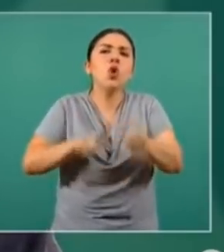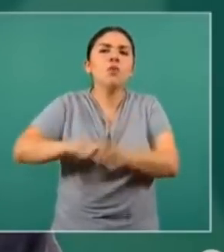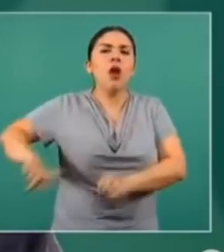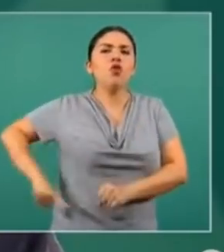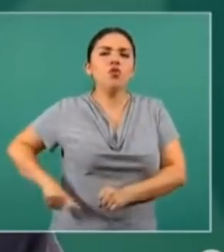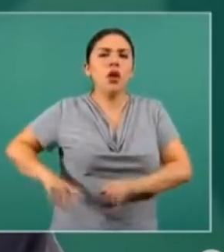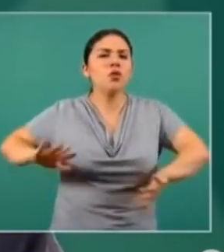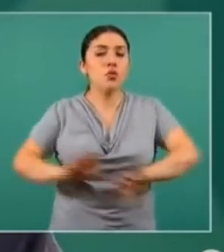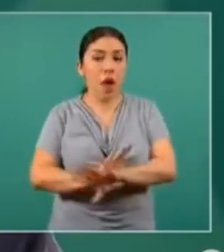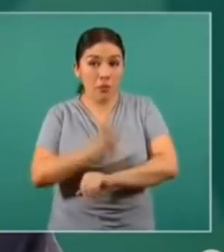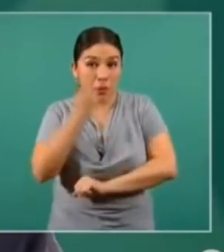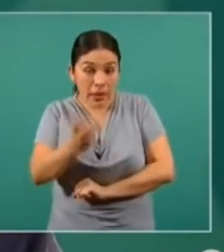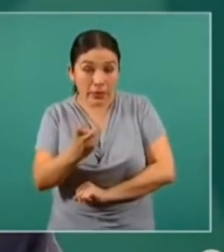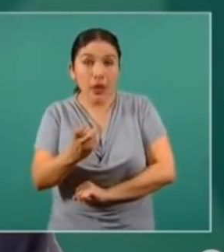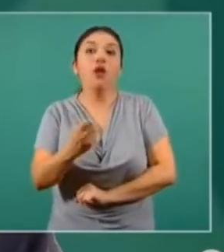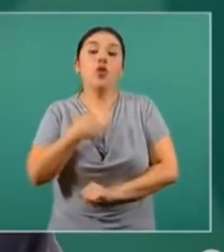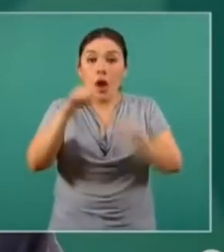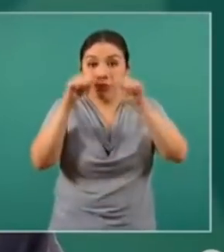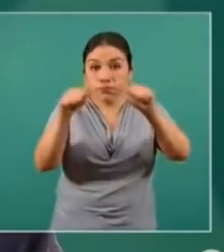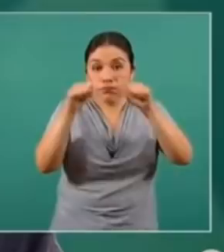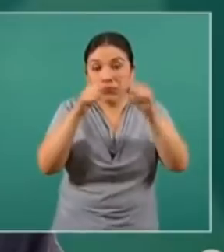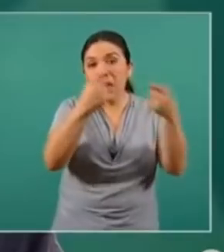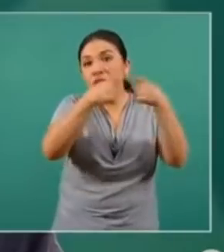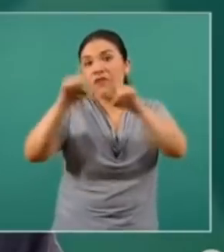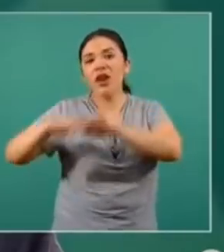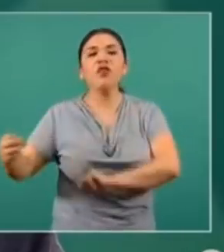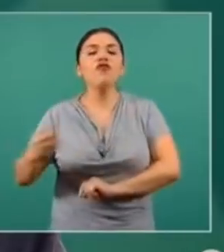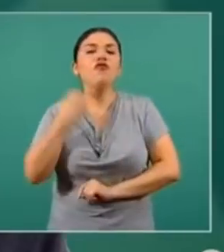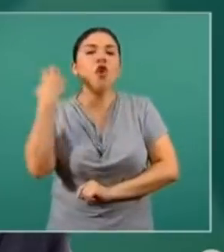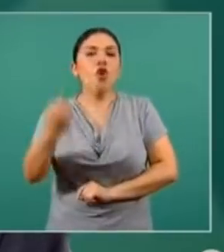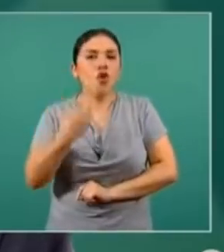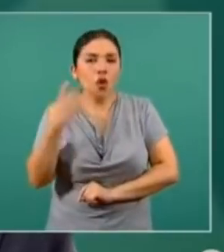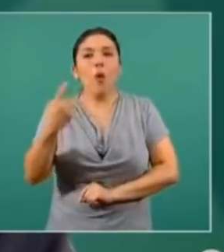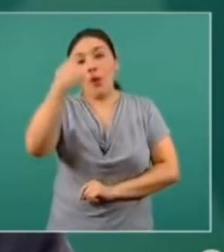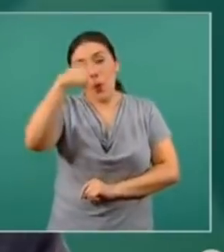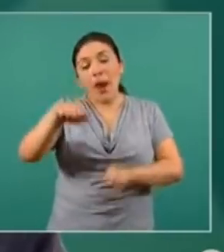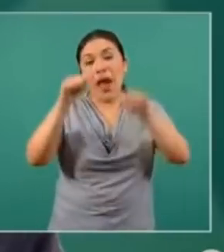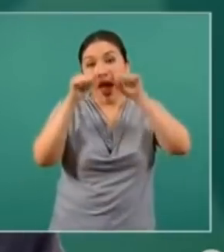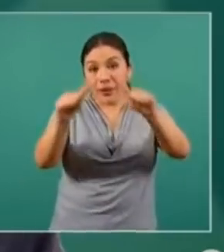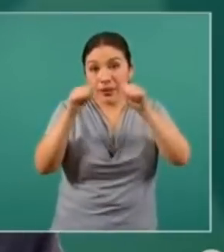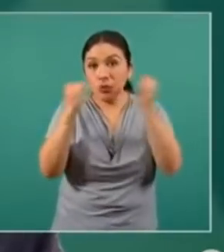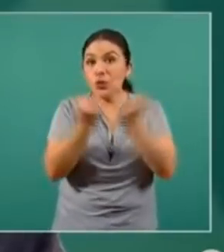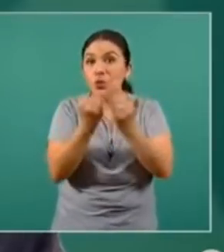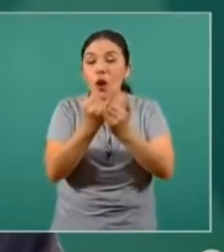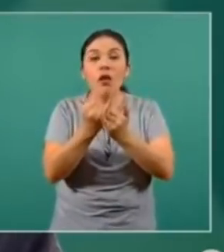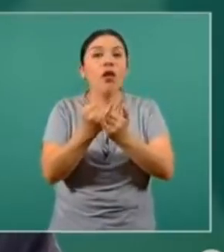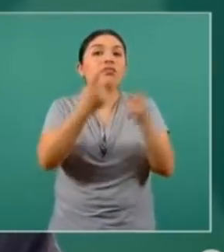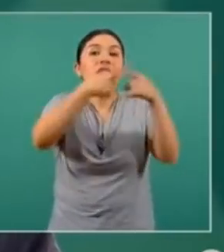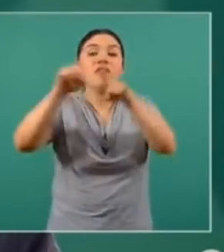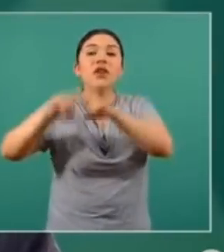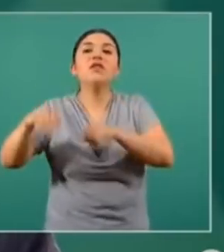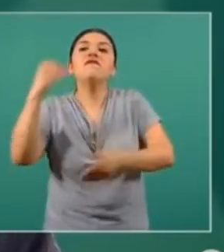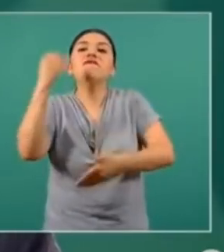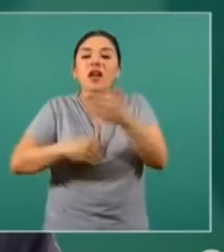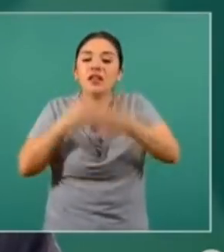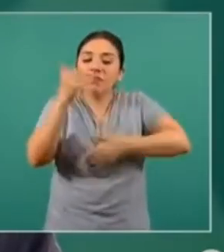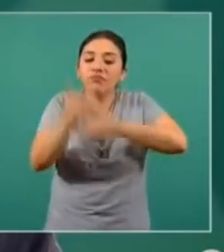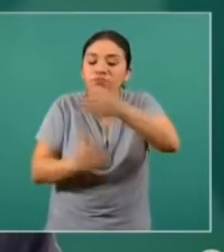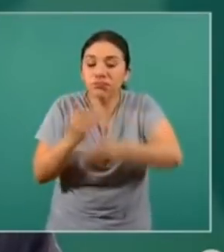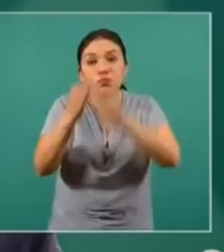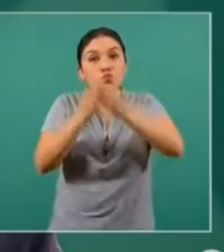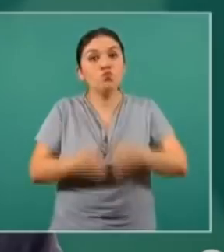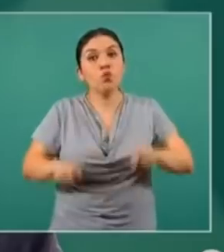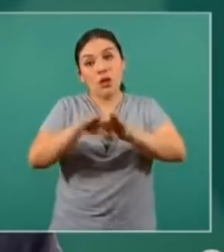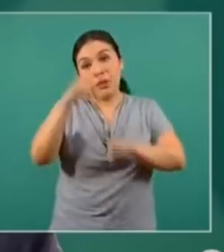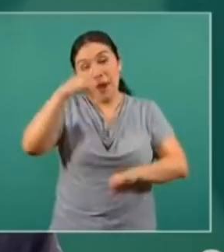gobierno, estaremos pendientes desde varios foros y cubriendo también el resto de la agenda importantísima